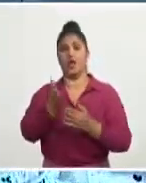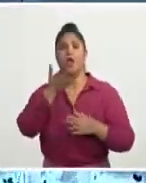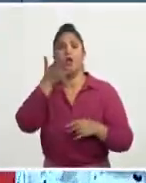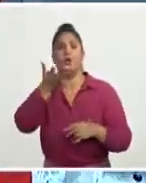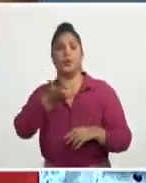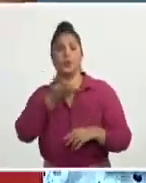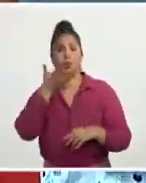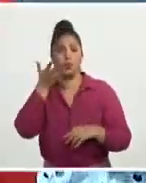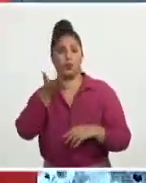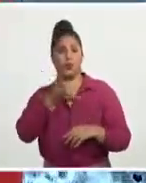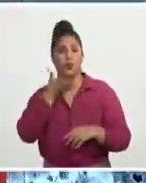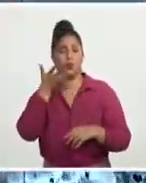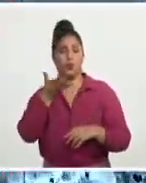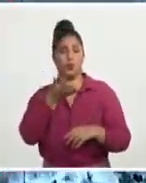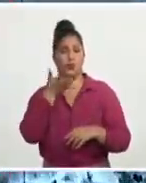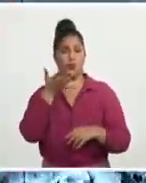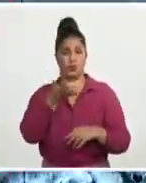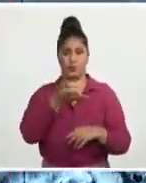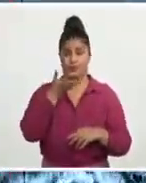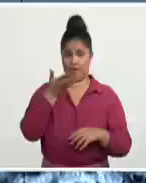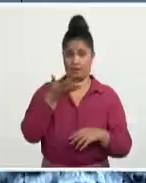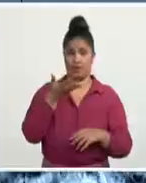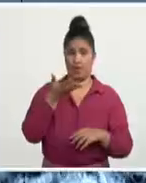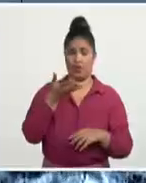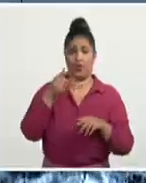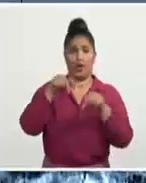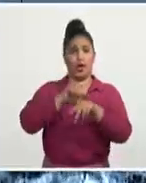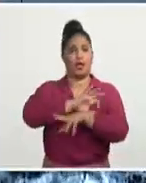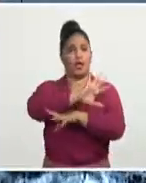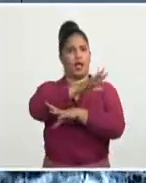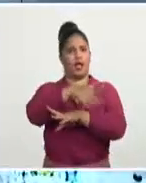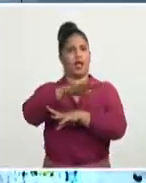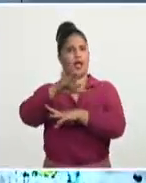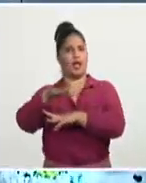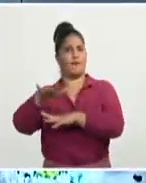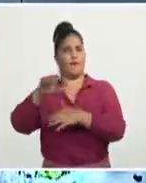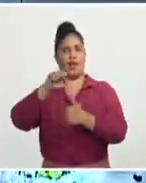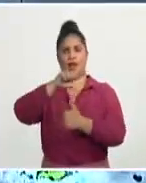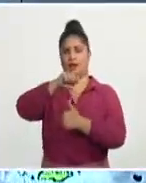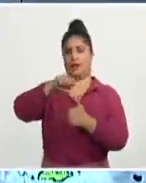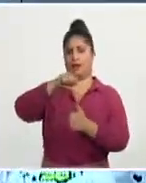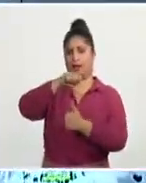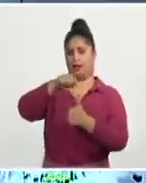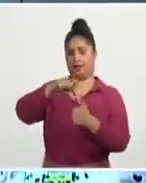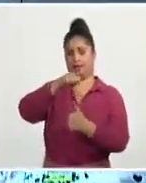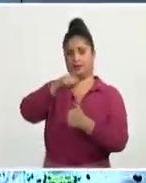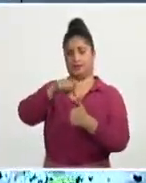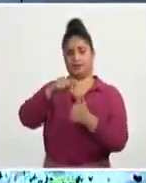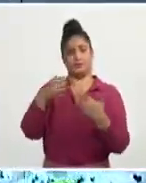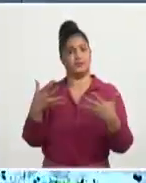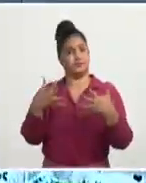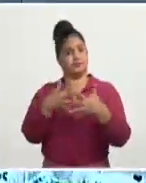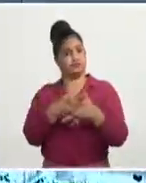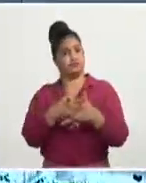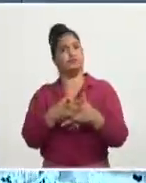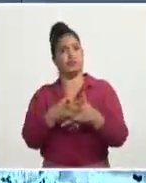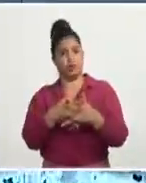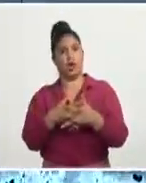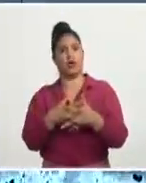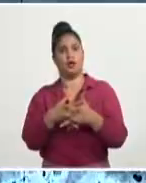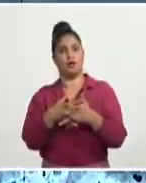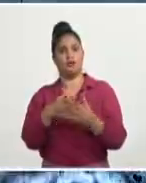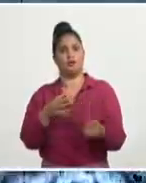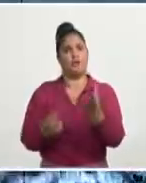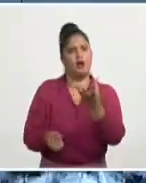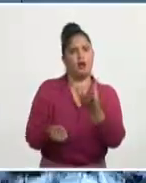concentraciones, un incremento anómalo sobre el mar Caribe. También está relacionado, por supuesto, con las sucesivas explosiones y las